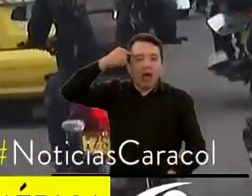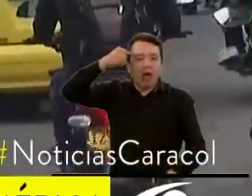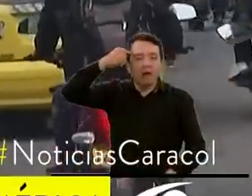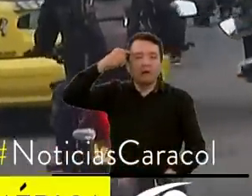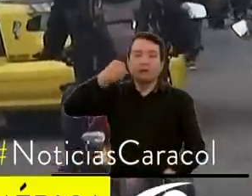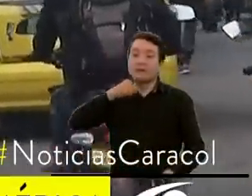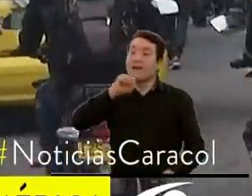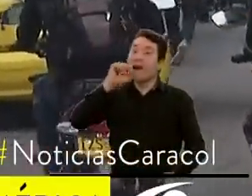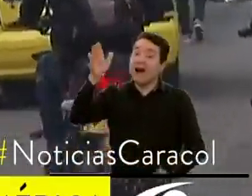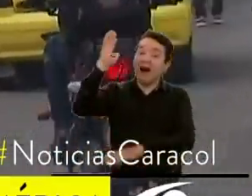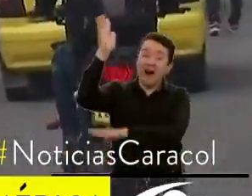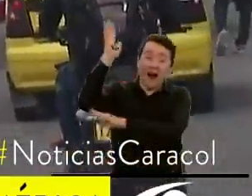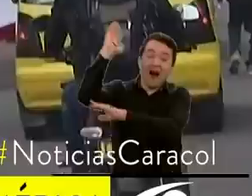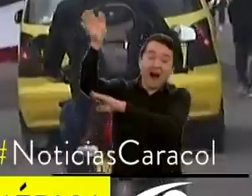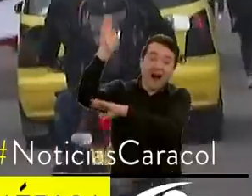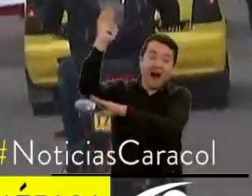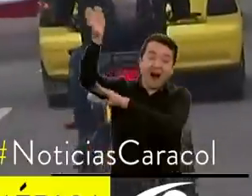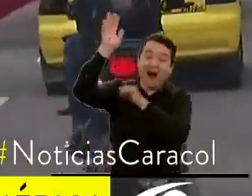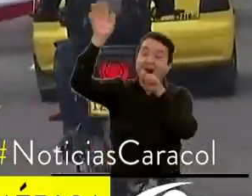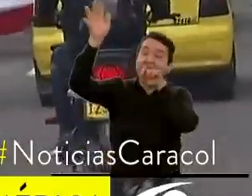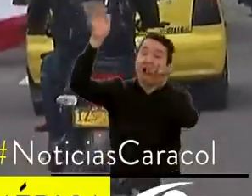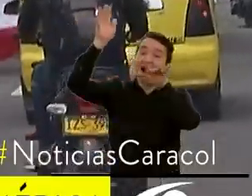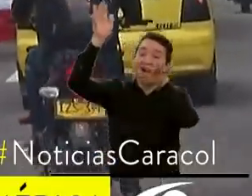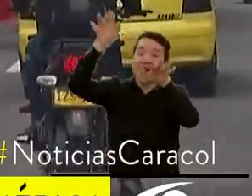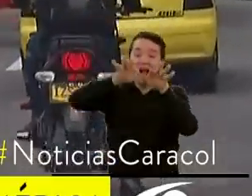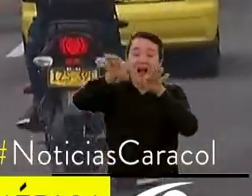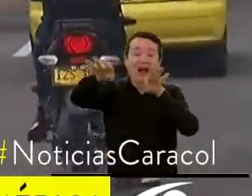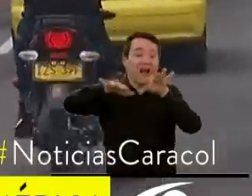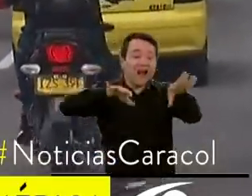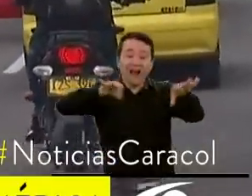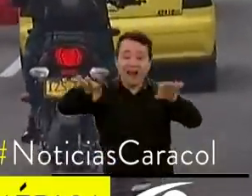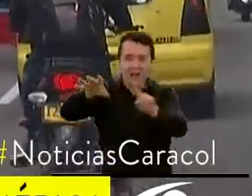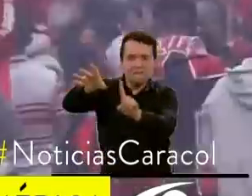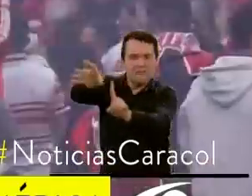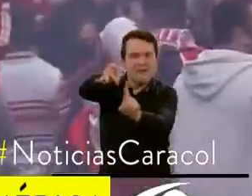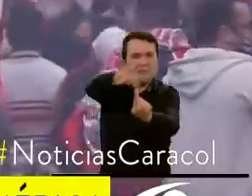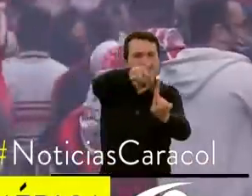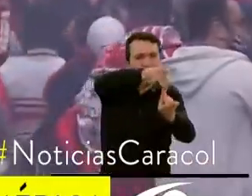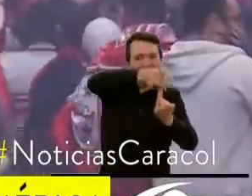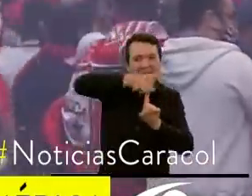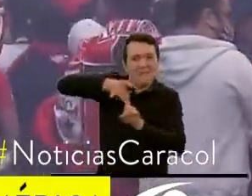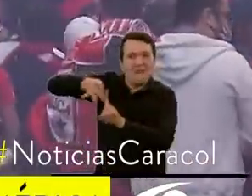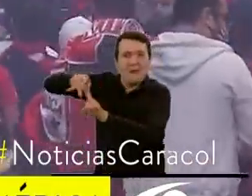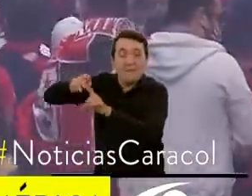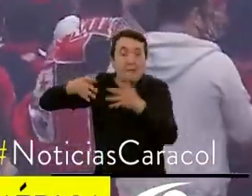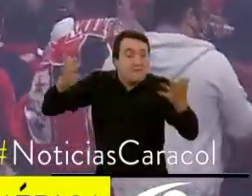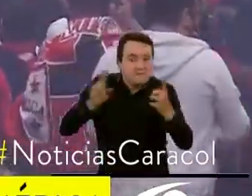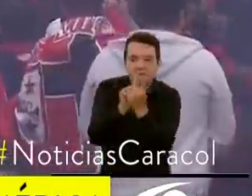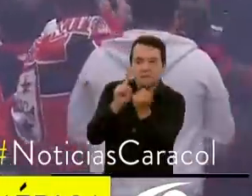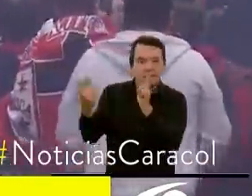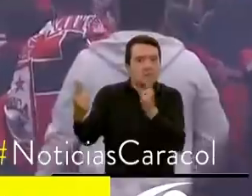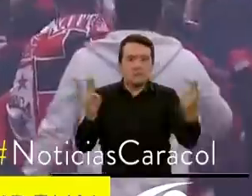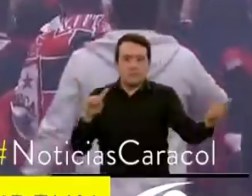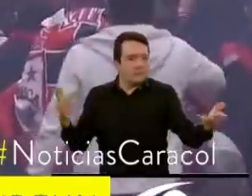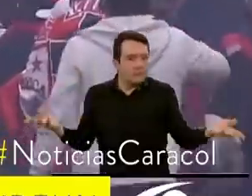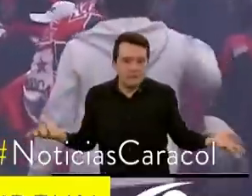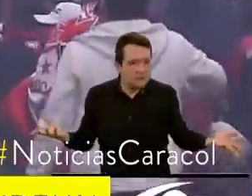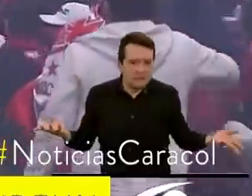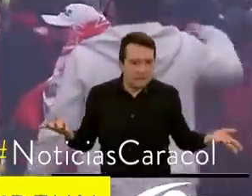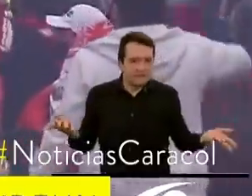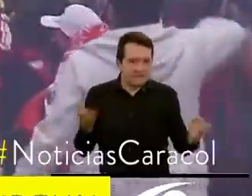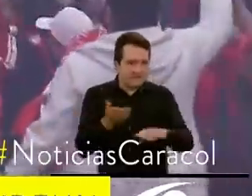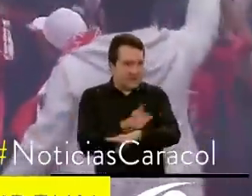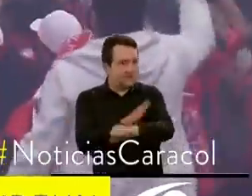cántico que hacen, la secreción de saliva podría llegar a otros cientos de hinchas que los rodean y que no guardan el distanciamiento social recomendado